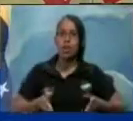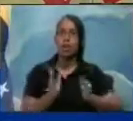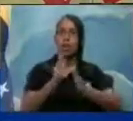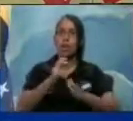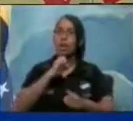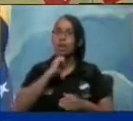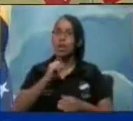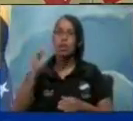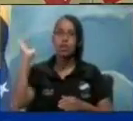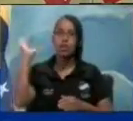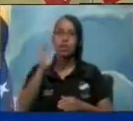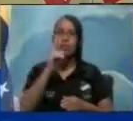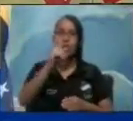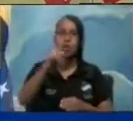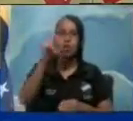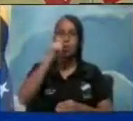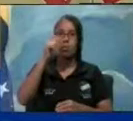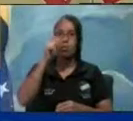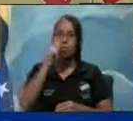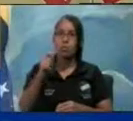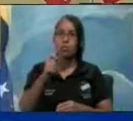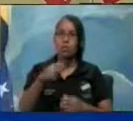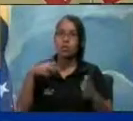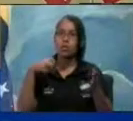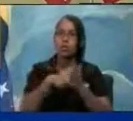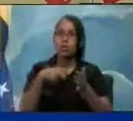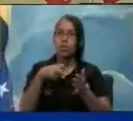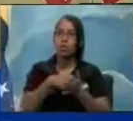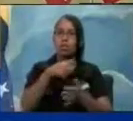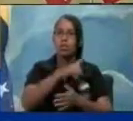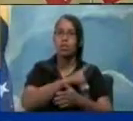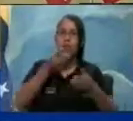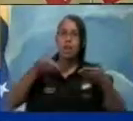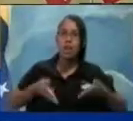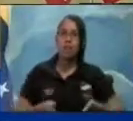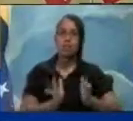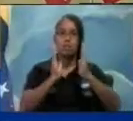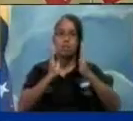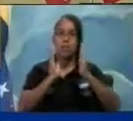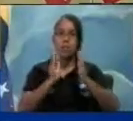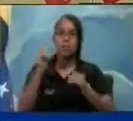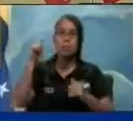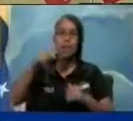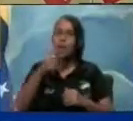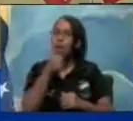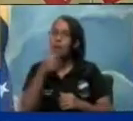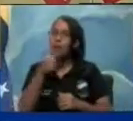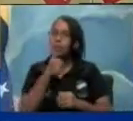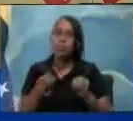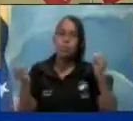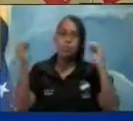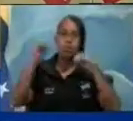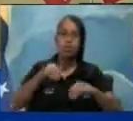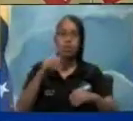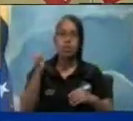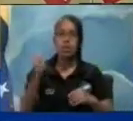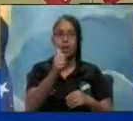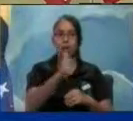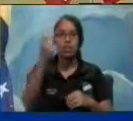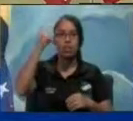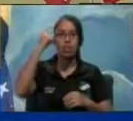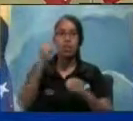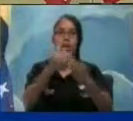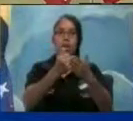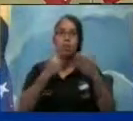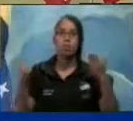era traído un hombre cojo de nacimiento, a quien ponían cada día a la puerta